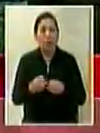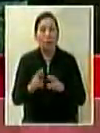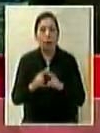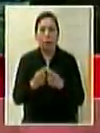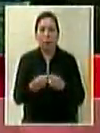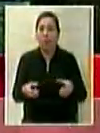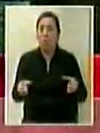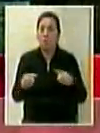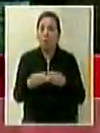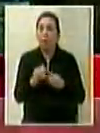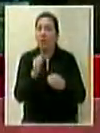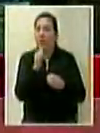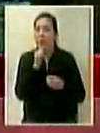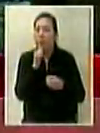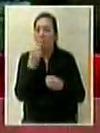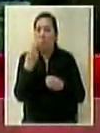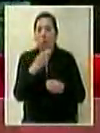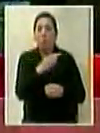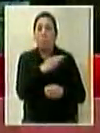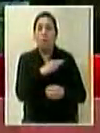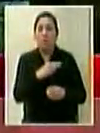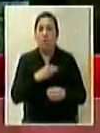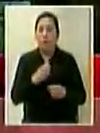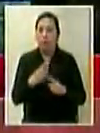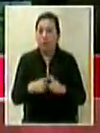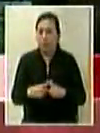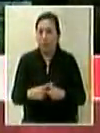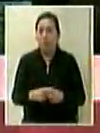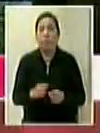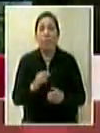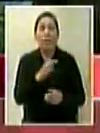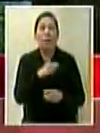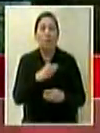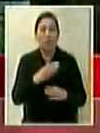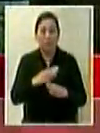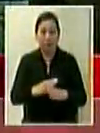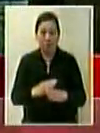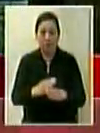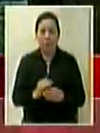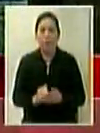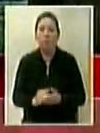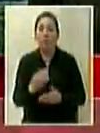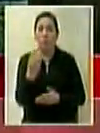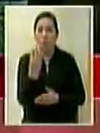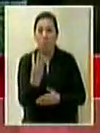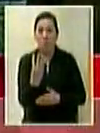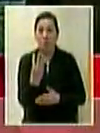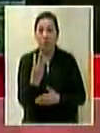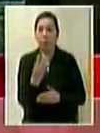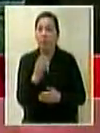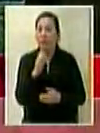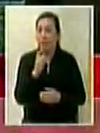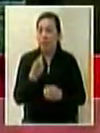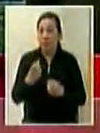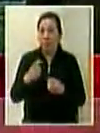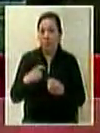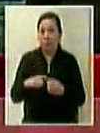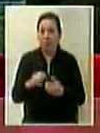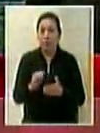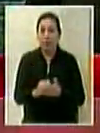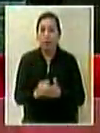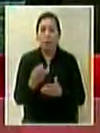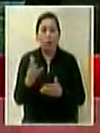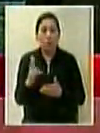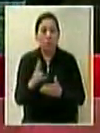sesión conjunta reservada por los ministros de Relaciones Exteriores y de Defensa. Cuatro, siendo la interpelación